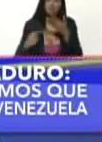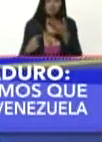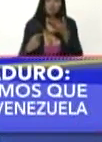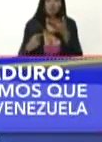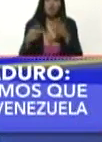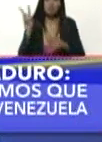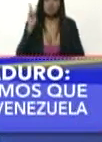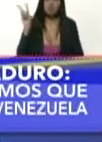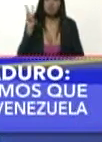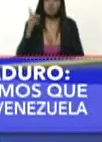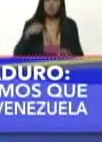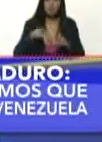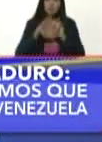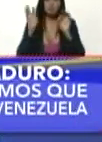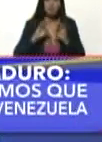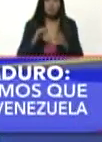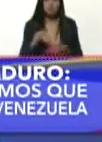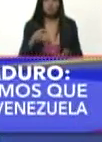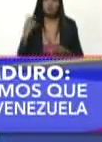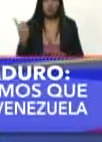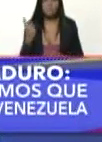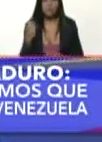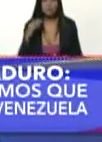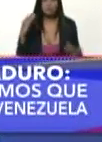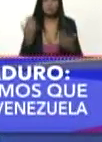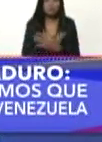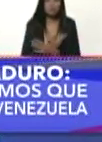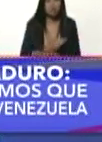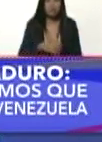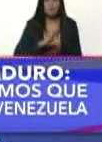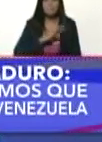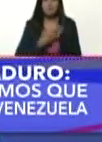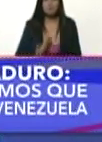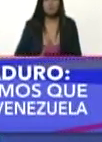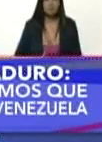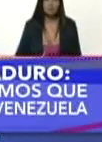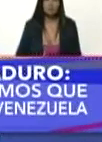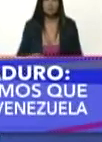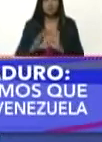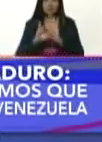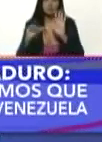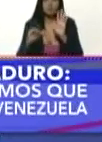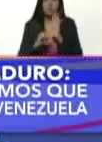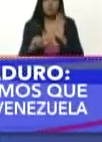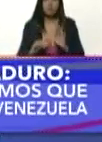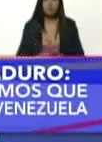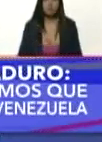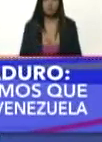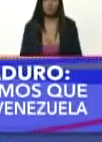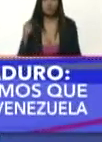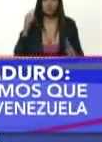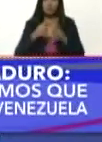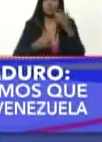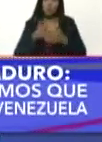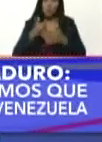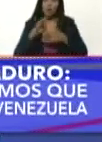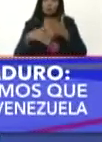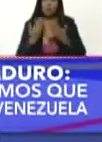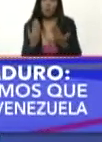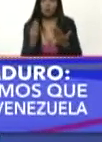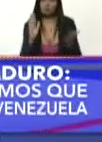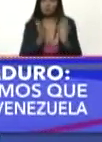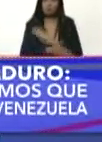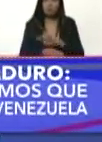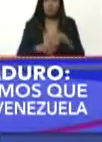Venezuela, no solo derrocar al presidente constitucional, no, tiene un objetivo mayor, es